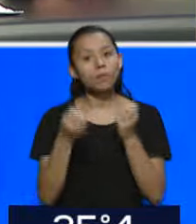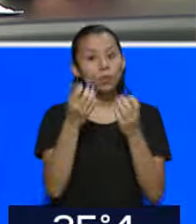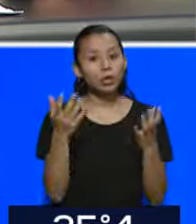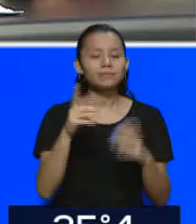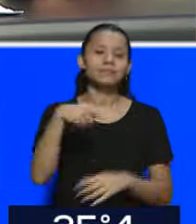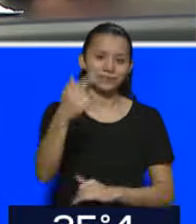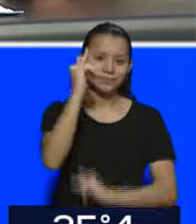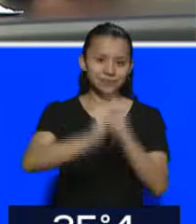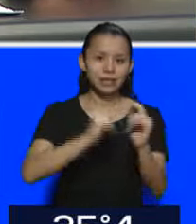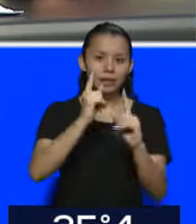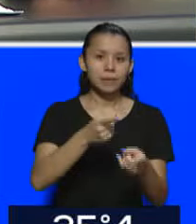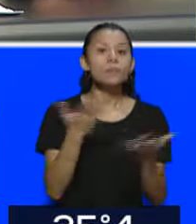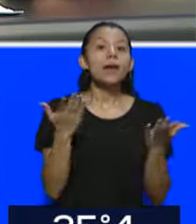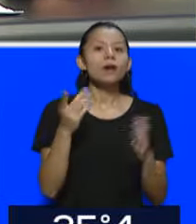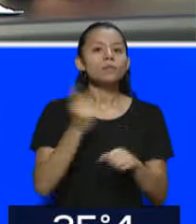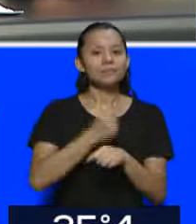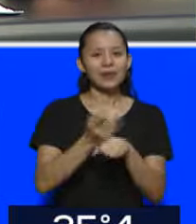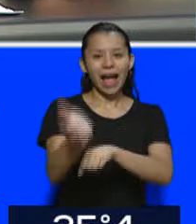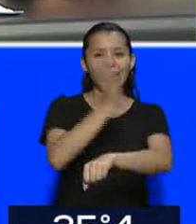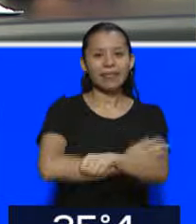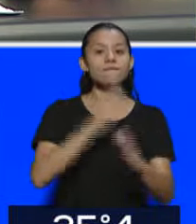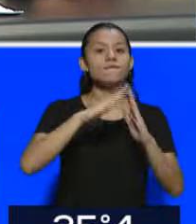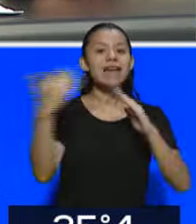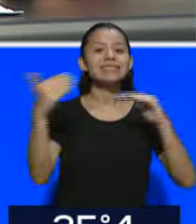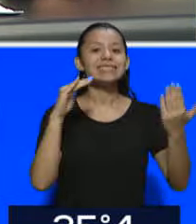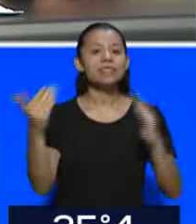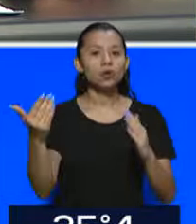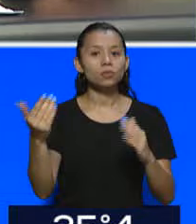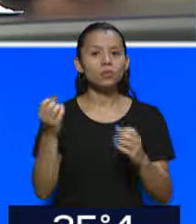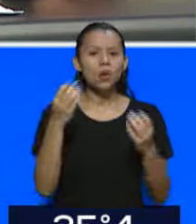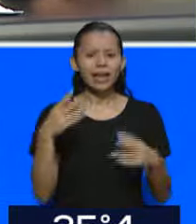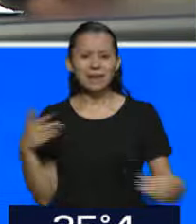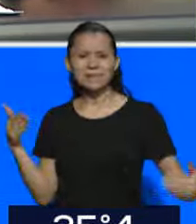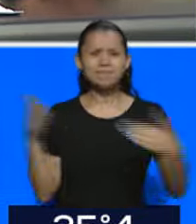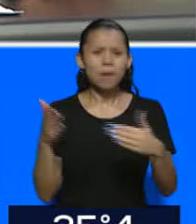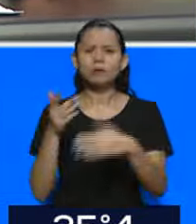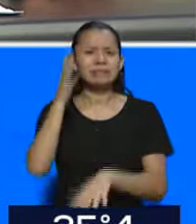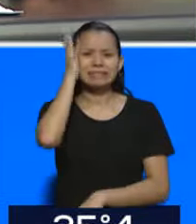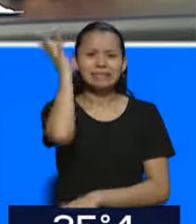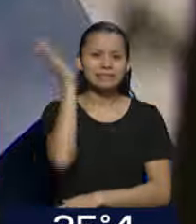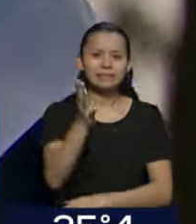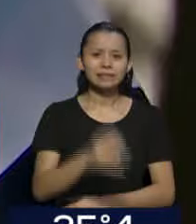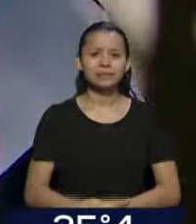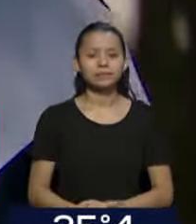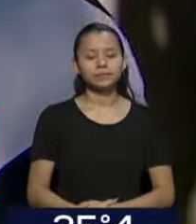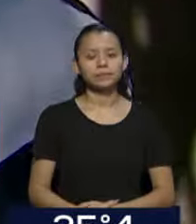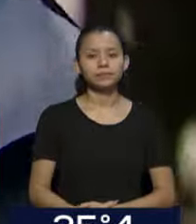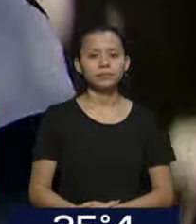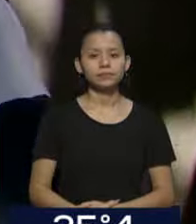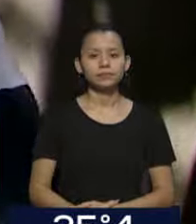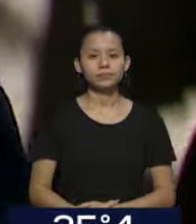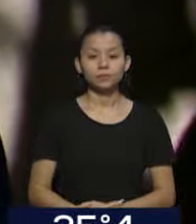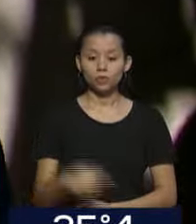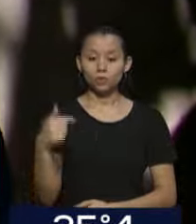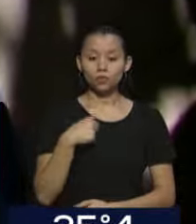pero primero escuchemos a los vecinos, porque tiene que haber sido fuerte el impacto, imaginamos. Totalmente. Estaba justo haciendo la